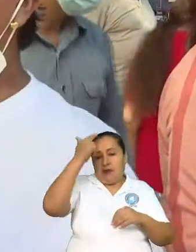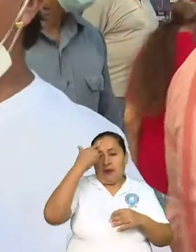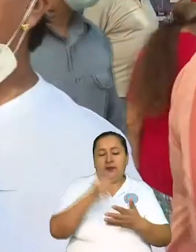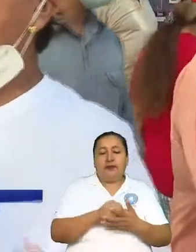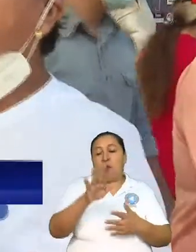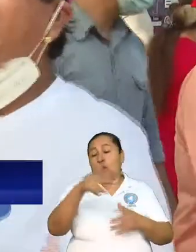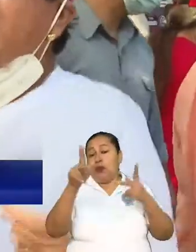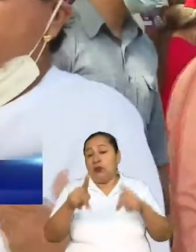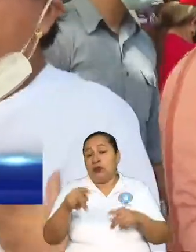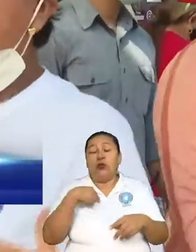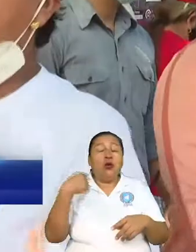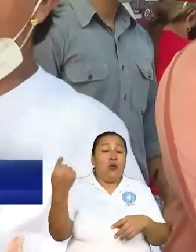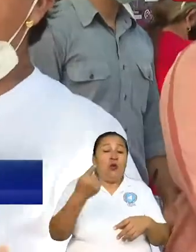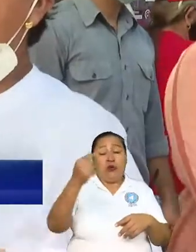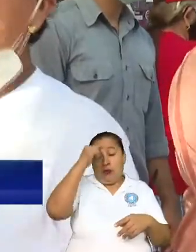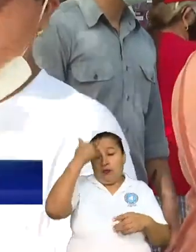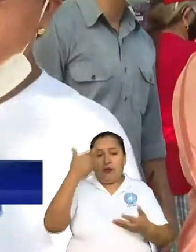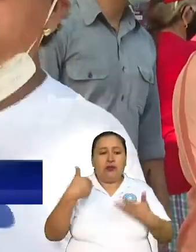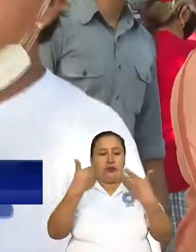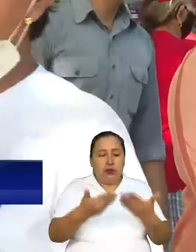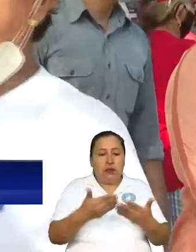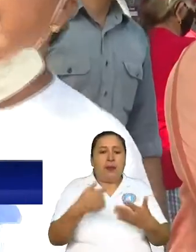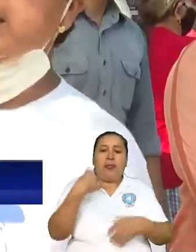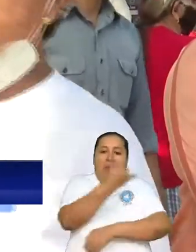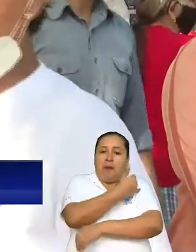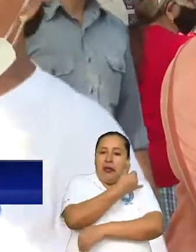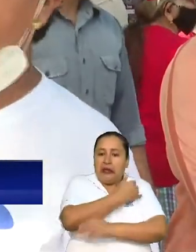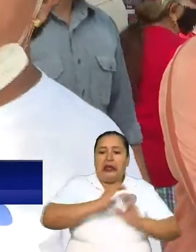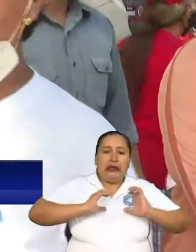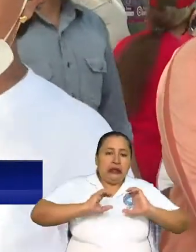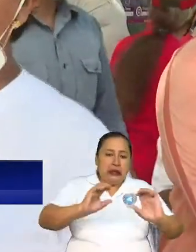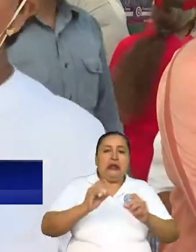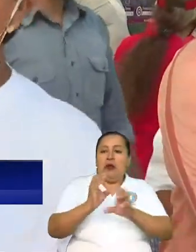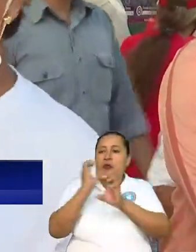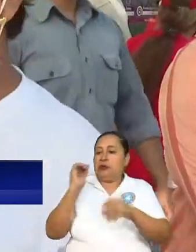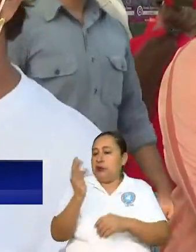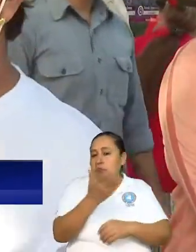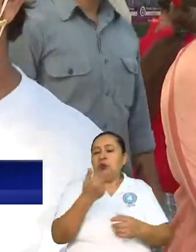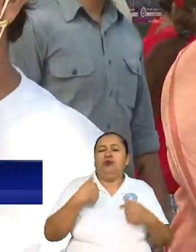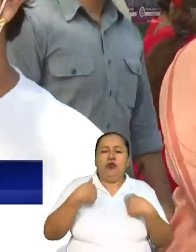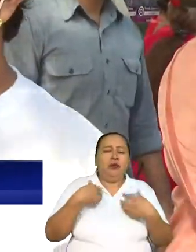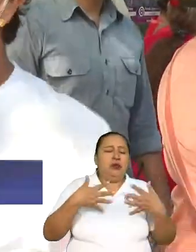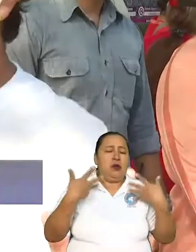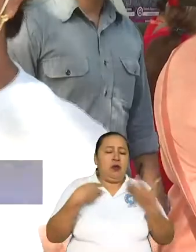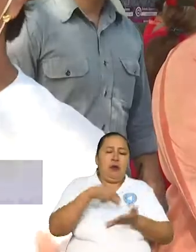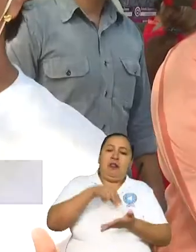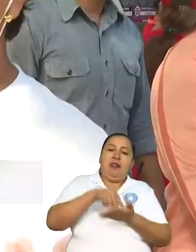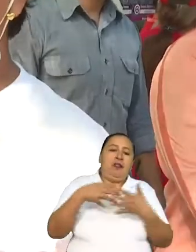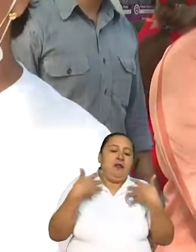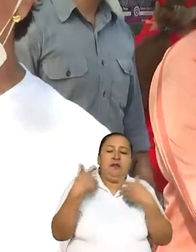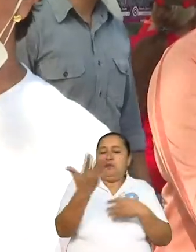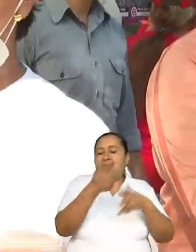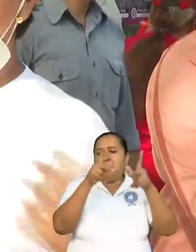único gobierno que nos da los proyectos, los hospitales, las calles, los buses, todo. Y yo me siento tan feliz, toda la